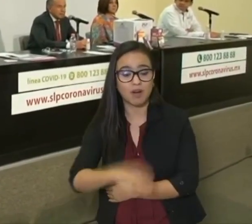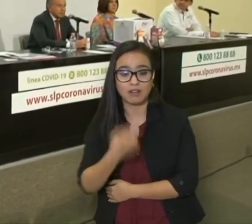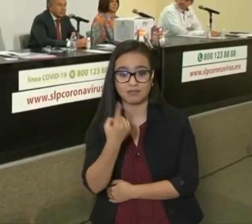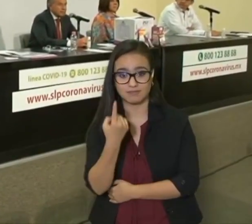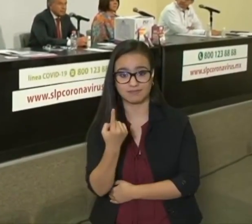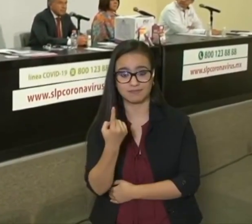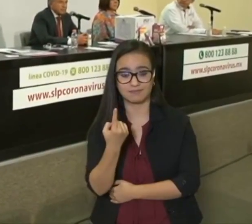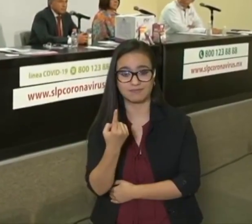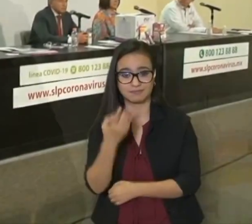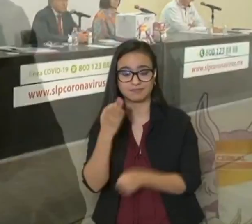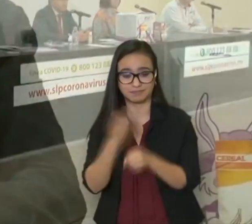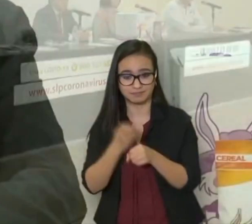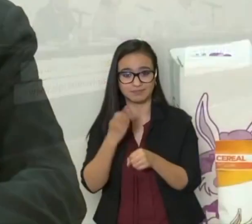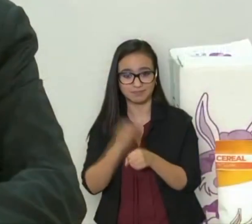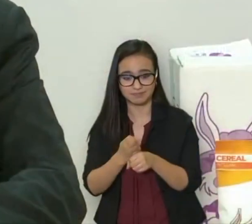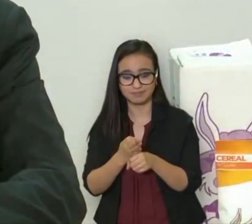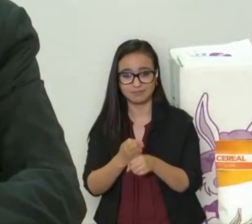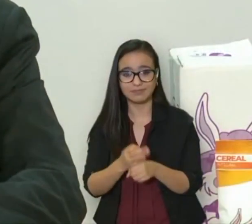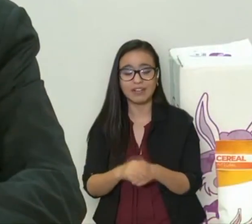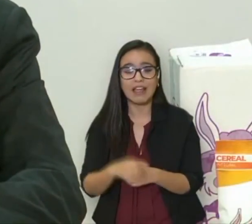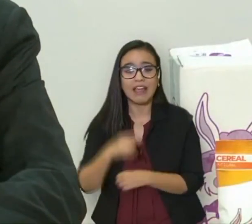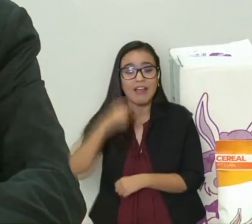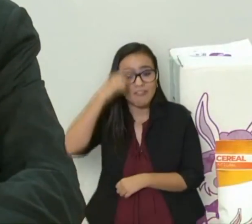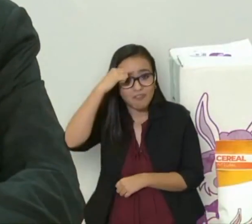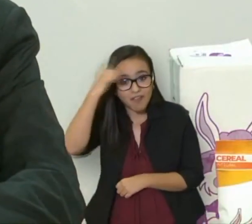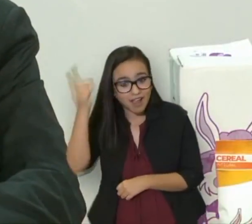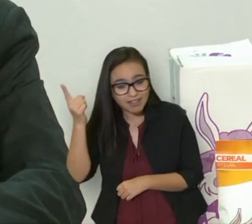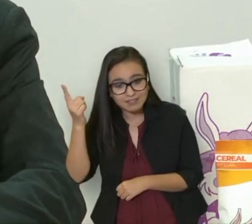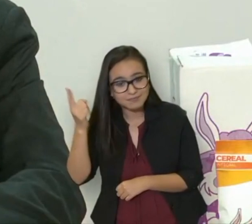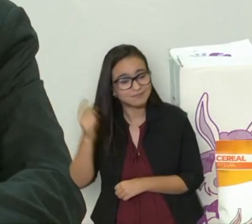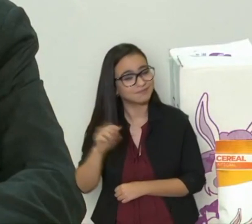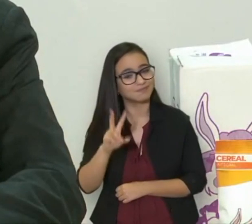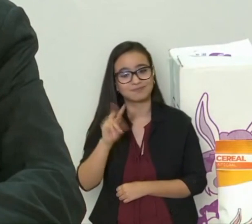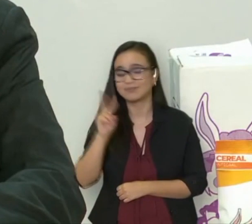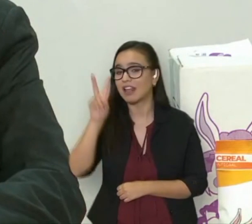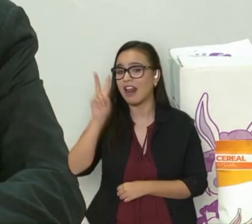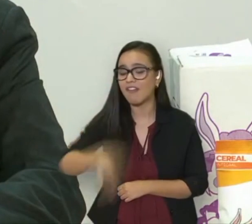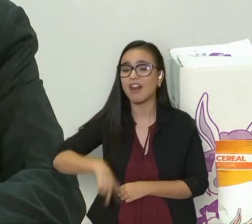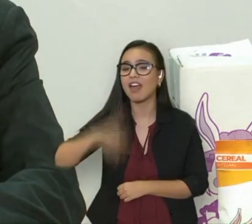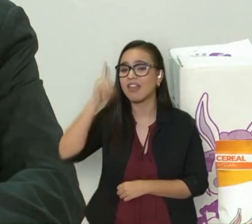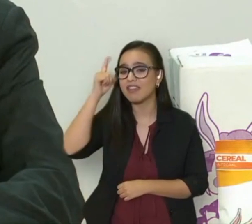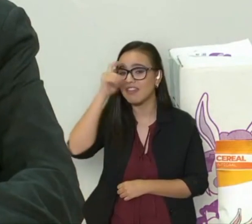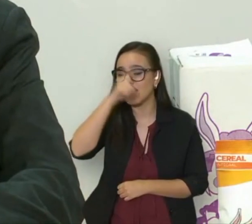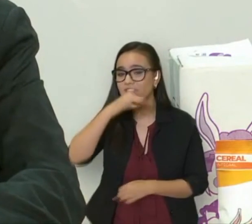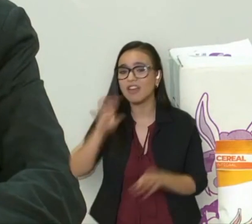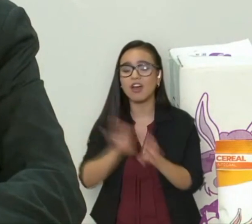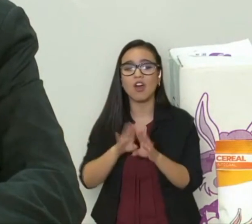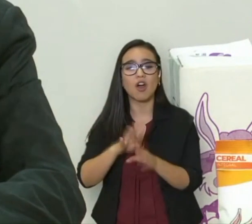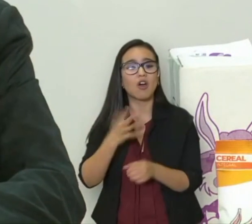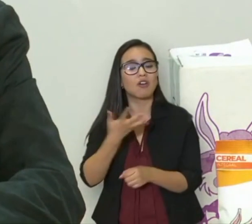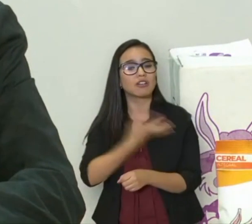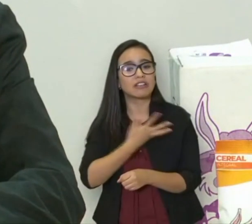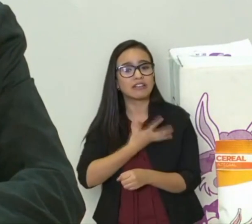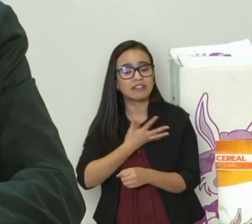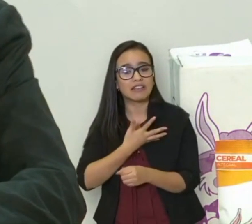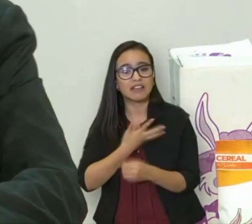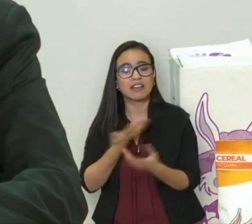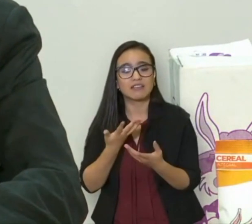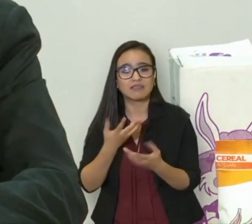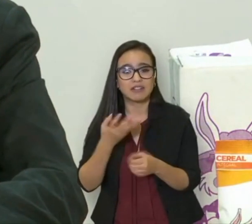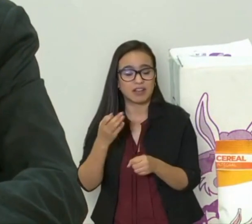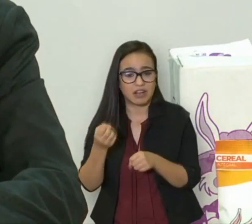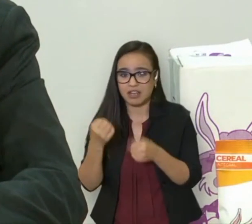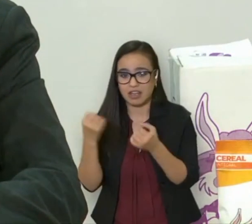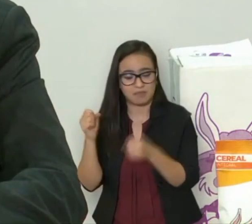la fecha entonces no es fácil no es fácil de enfrentar entre todos esta misma semana algunos